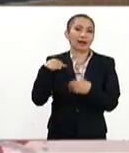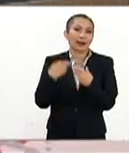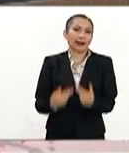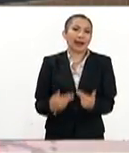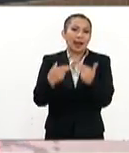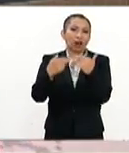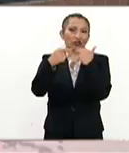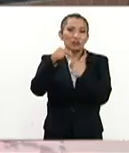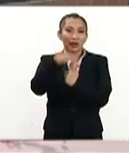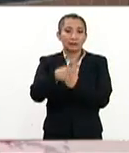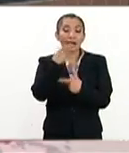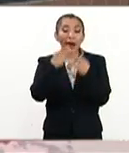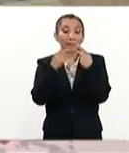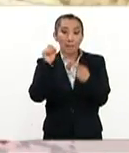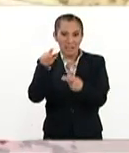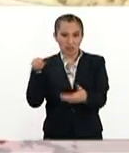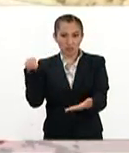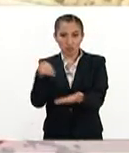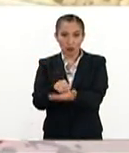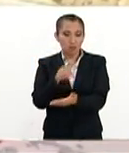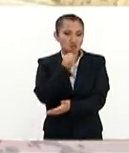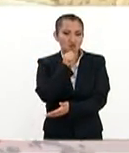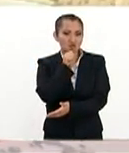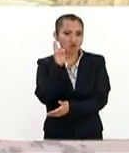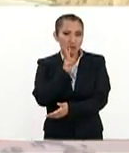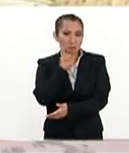negociaciones. Esta declaración aún no se han comprobado.